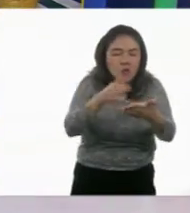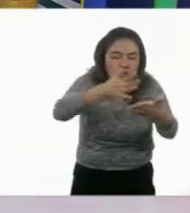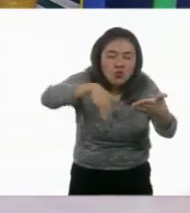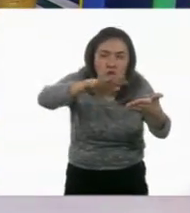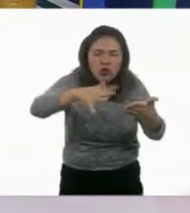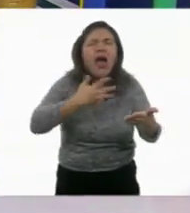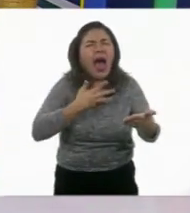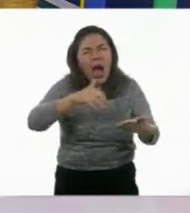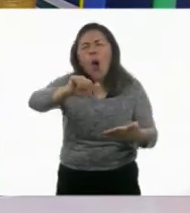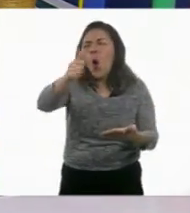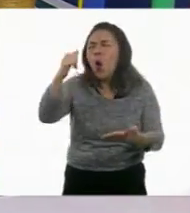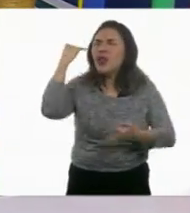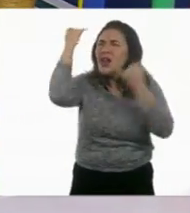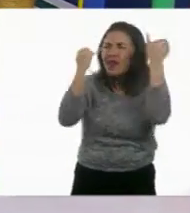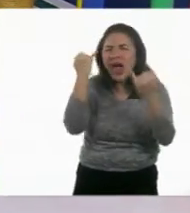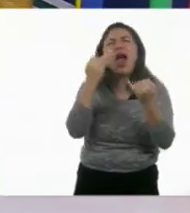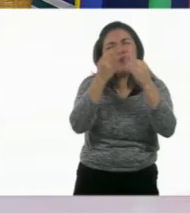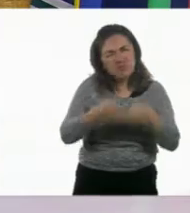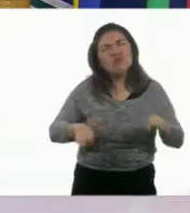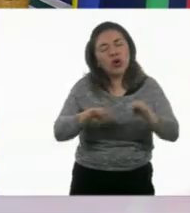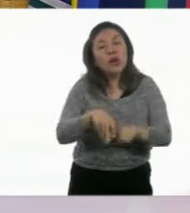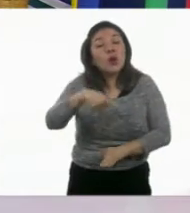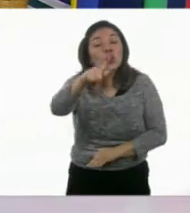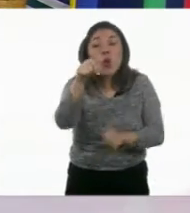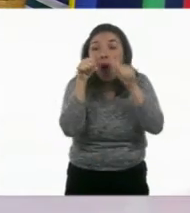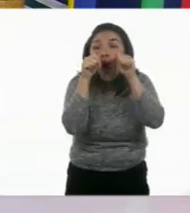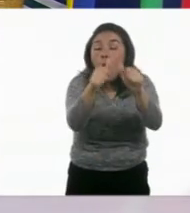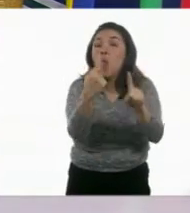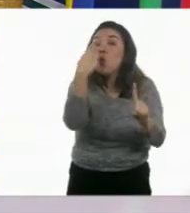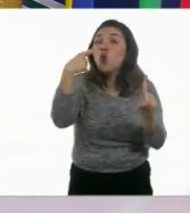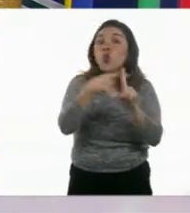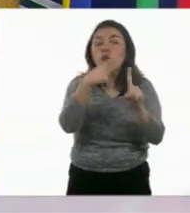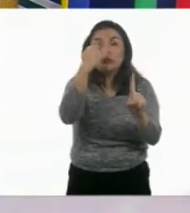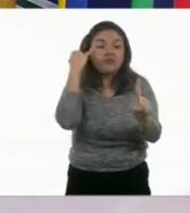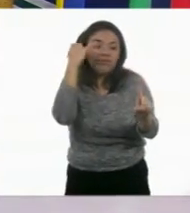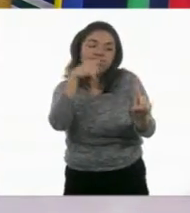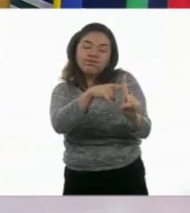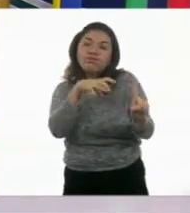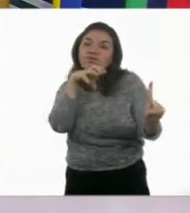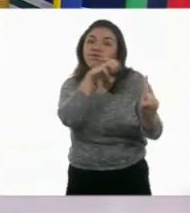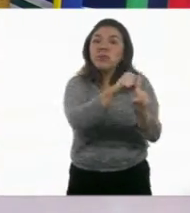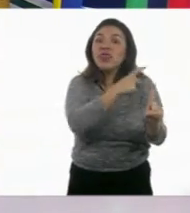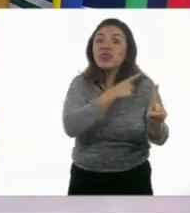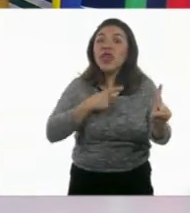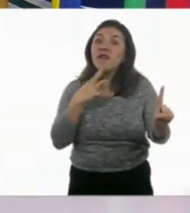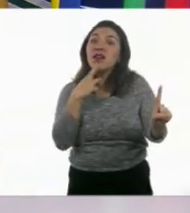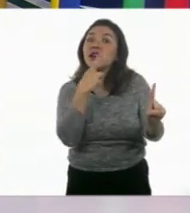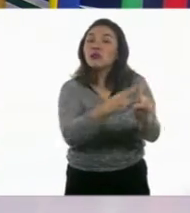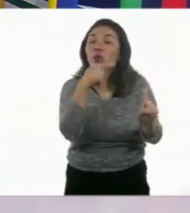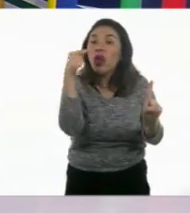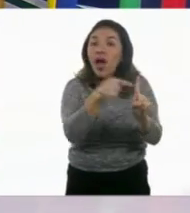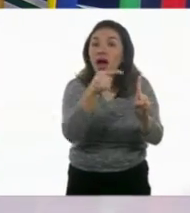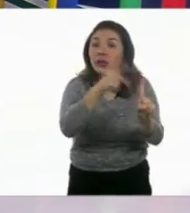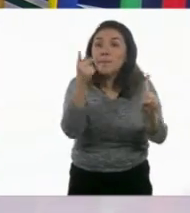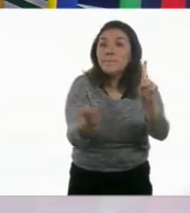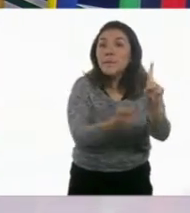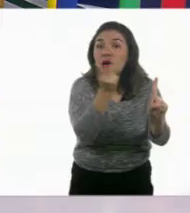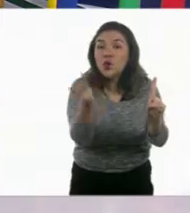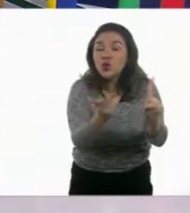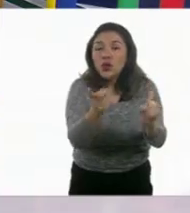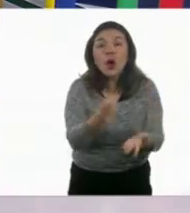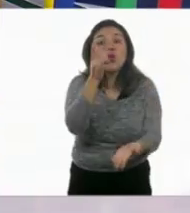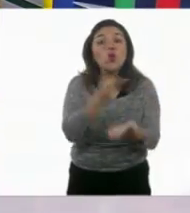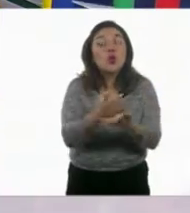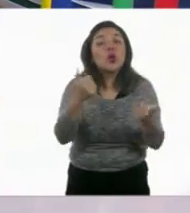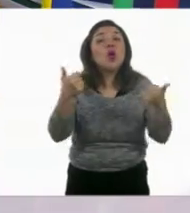ideas principales, tú tienes que tener una pregunta y esa pregunta tiene que ser respondida solamente